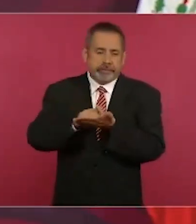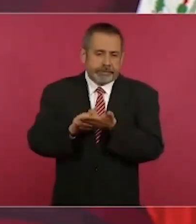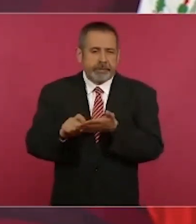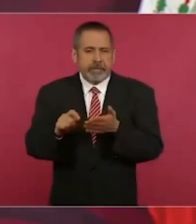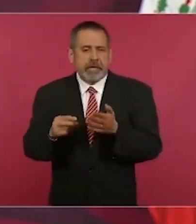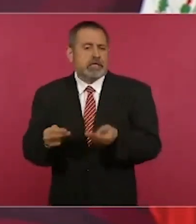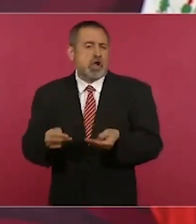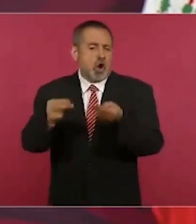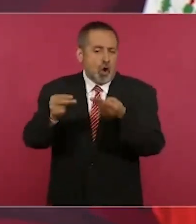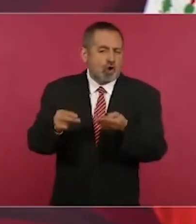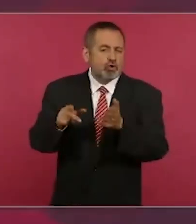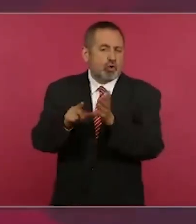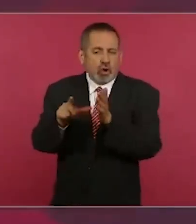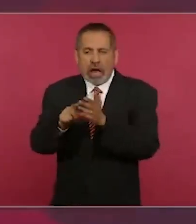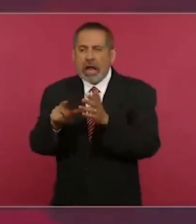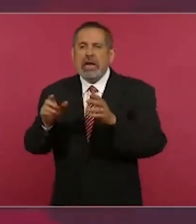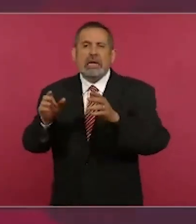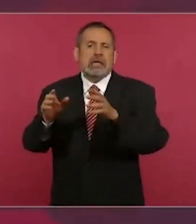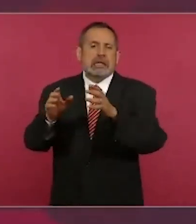pequeños negocios